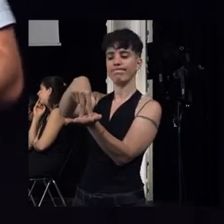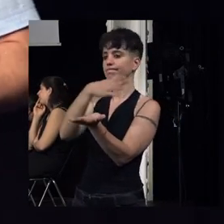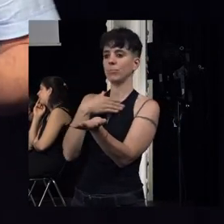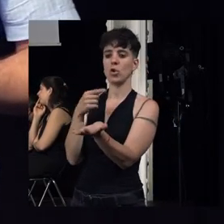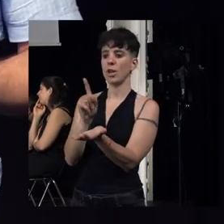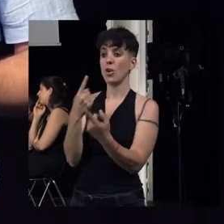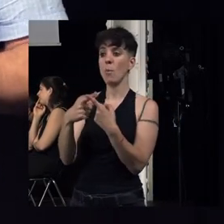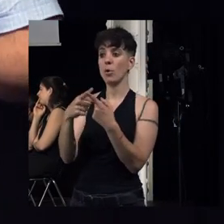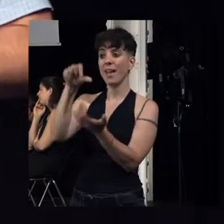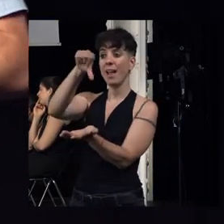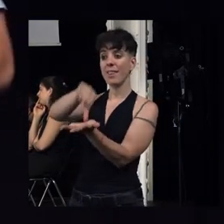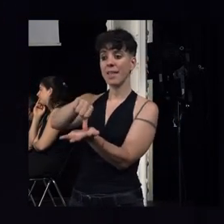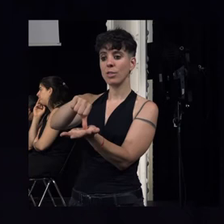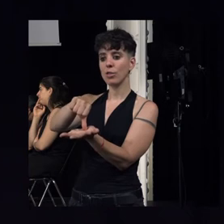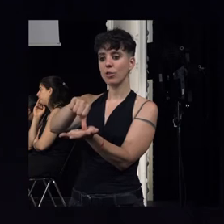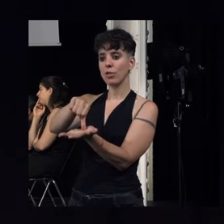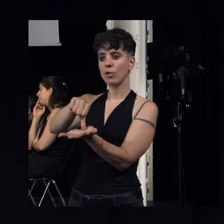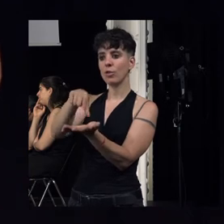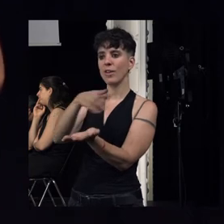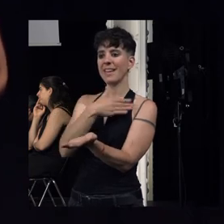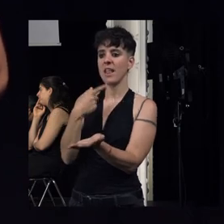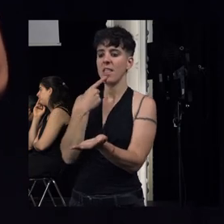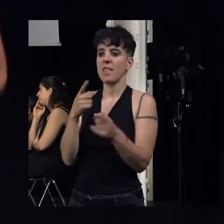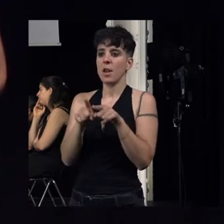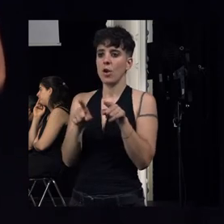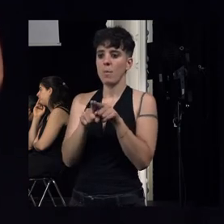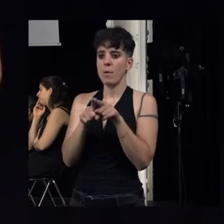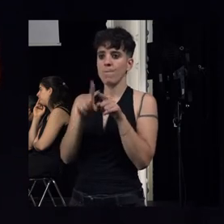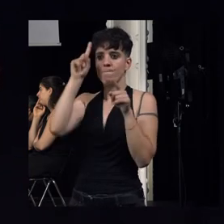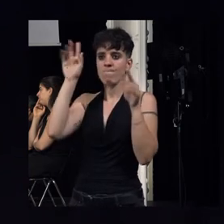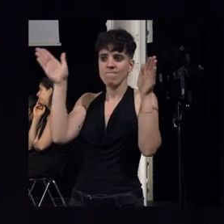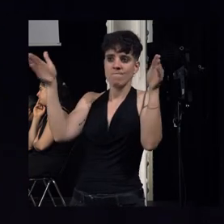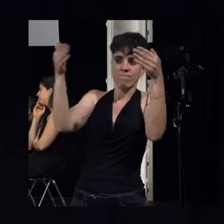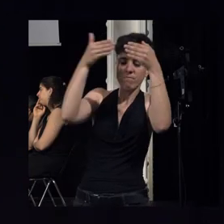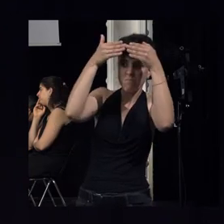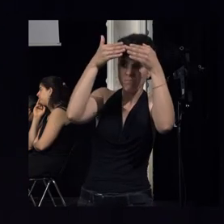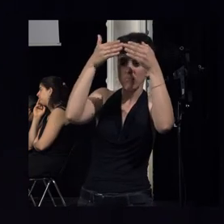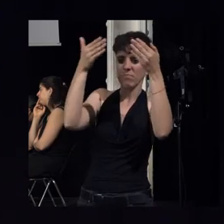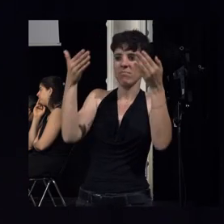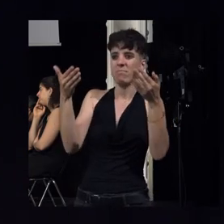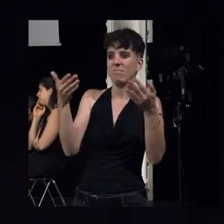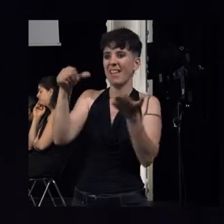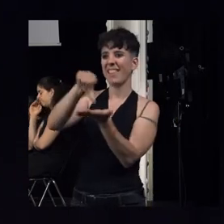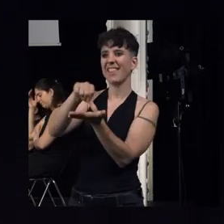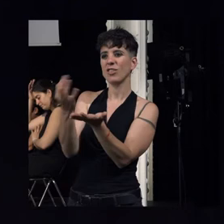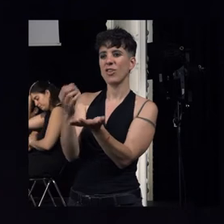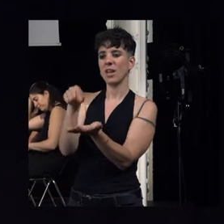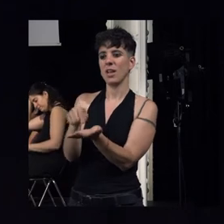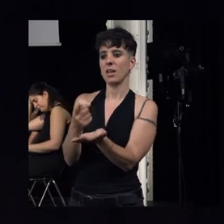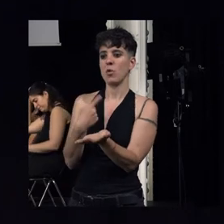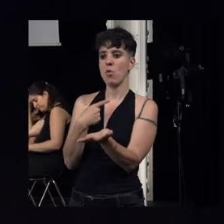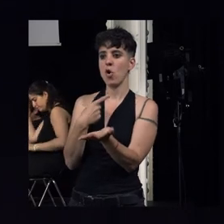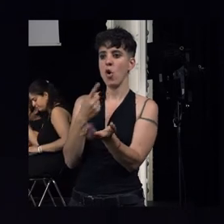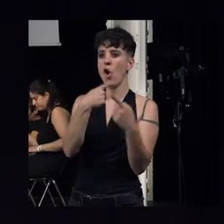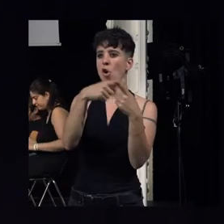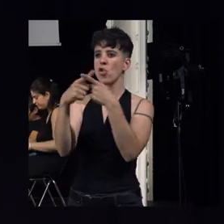el centro es el conservadurismo. El centro es donde no se pueden mover